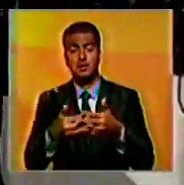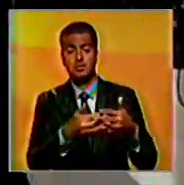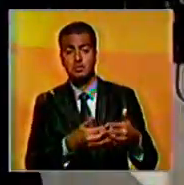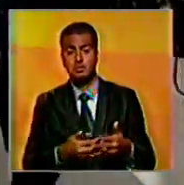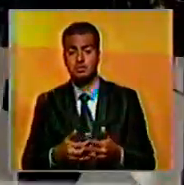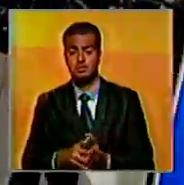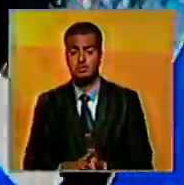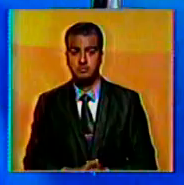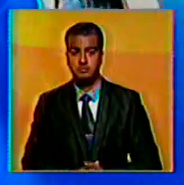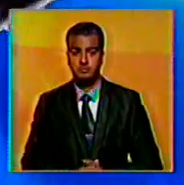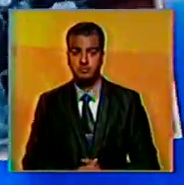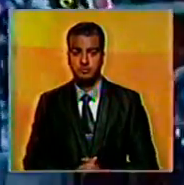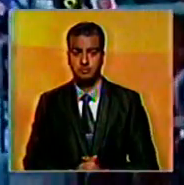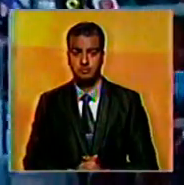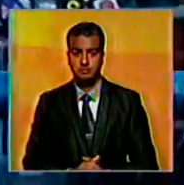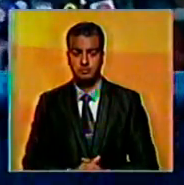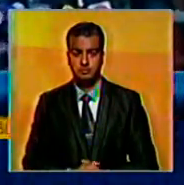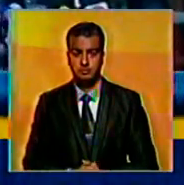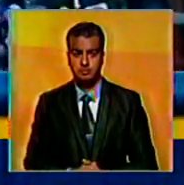Unidos.